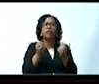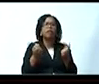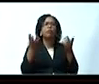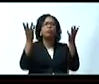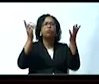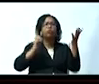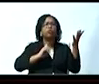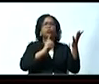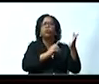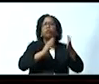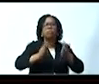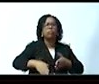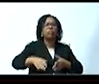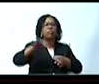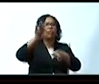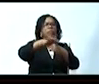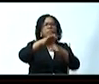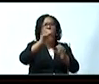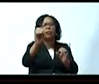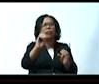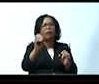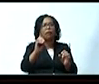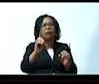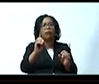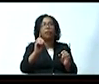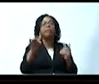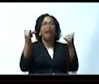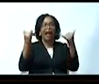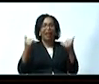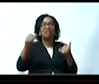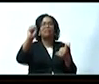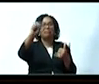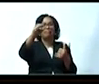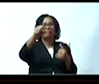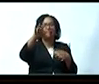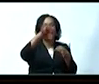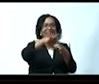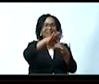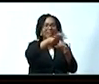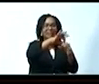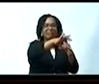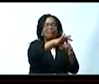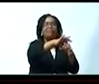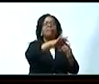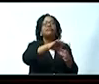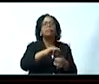Ahora sí están votando. Voten, por favor, liberal de lectura.